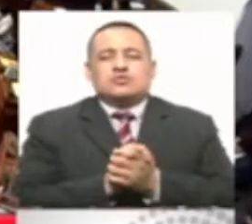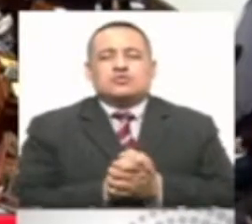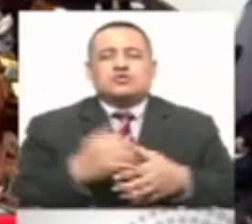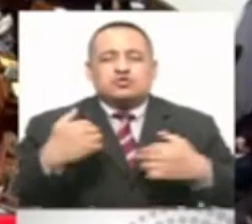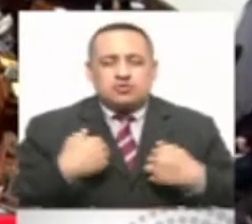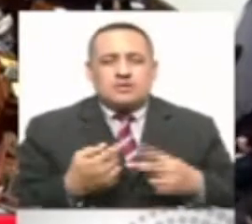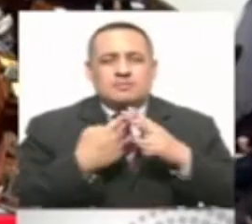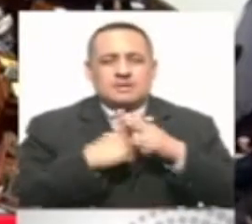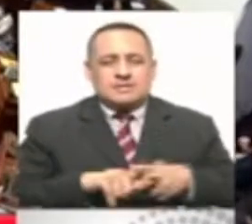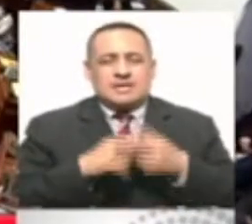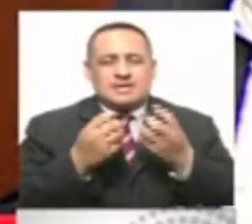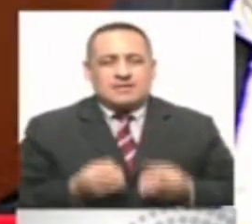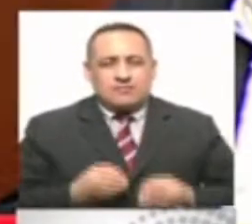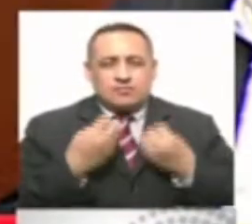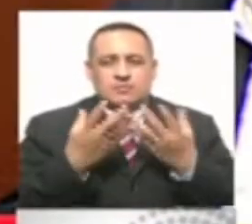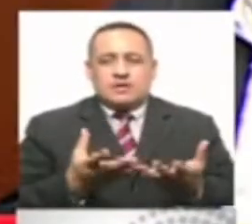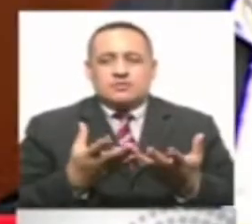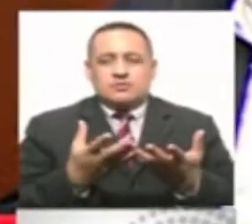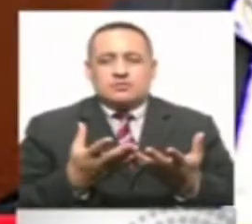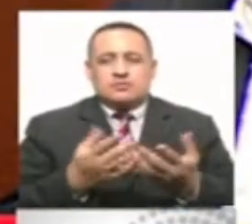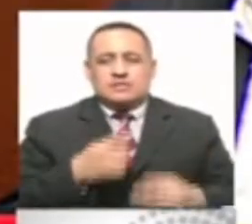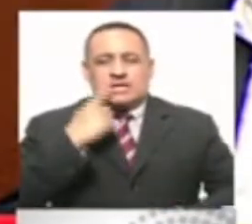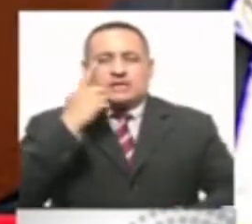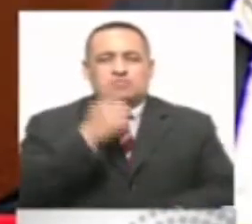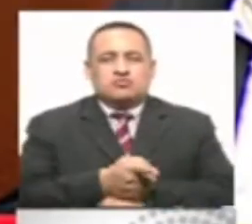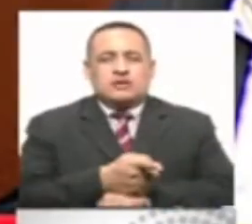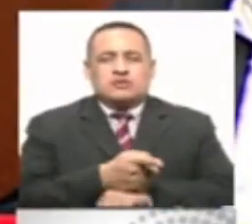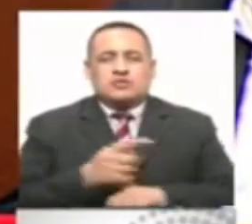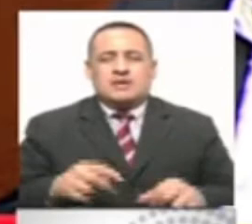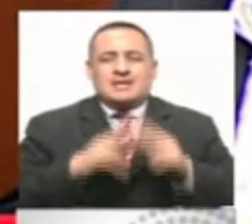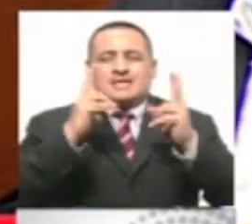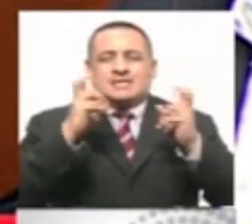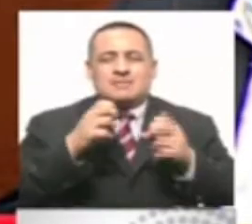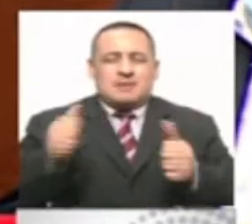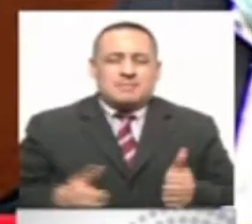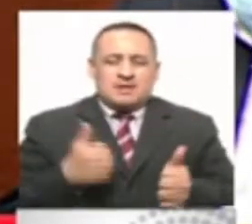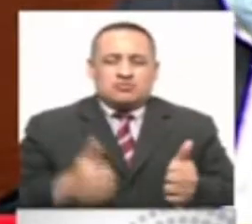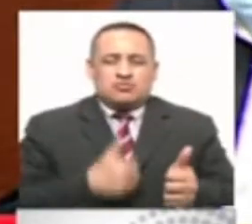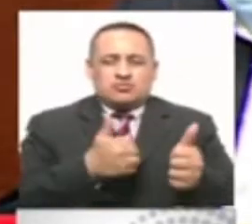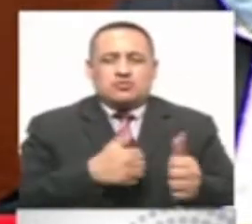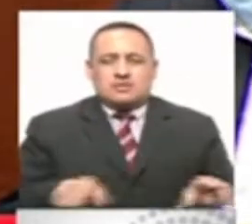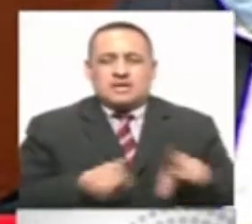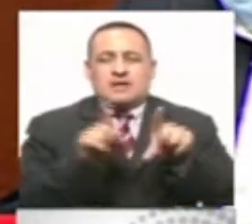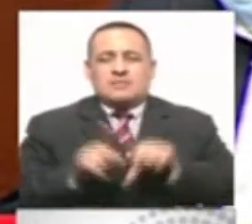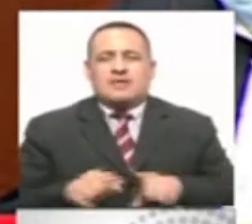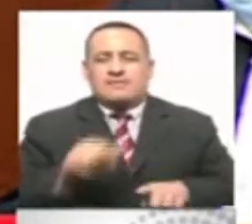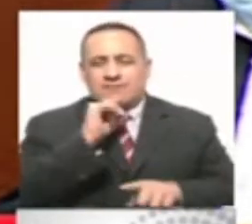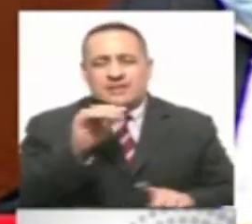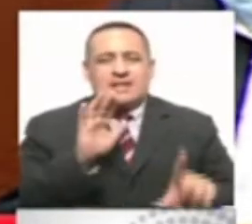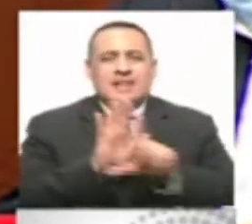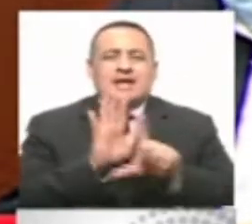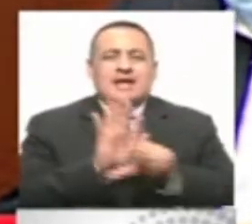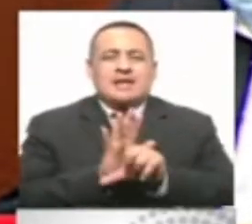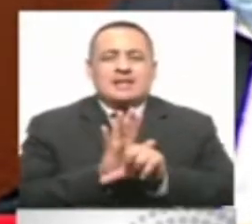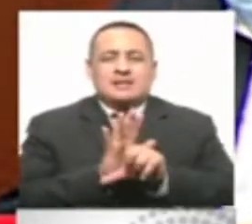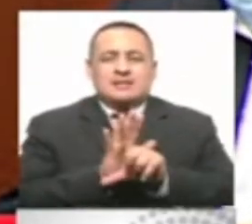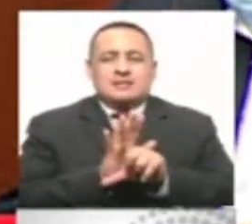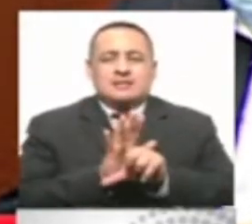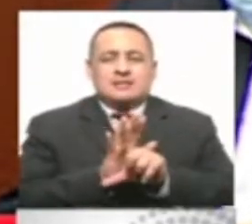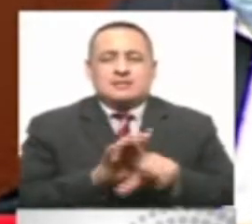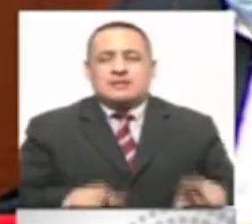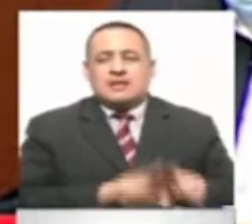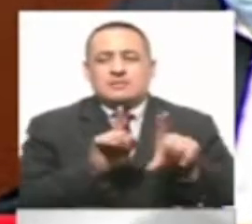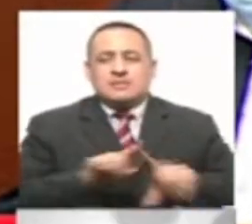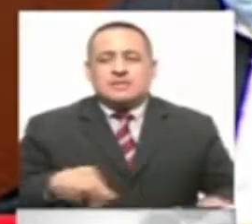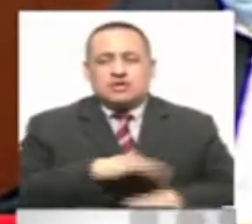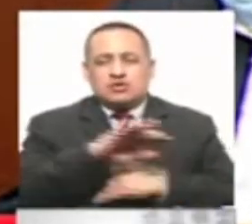de iniciar mi intervención denunciando el acto persecutorio, ilegítimo, ilegal dentro